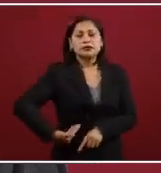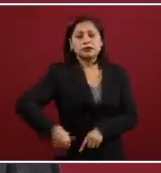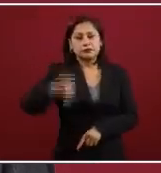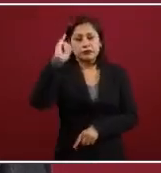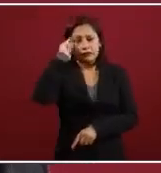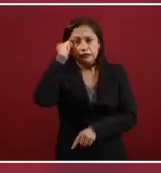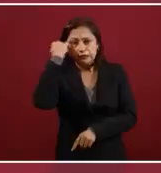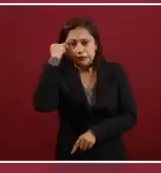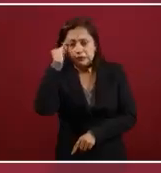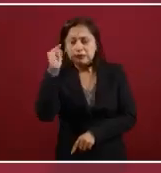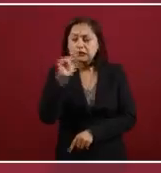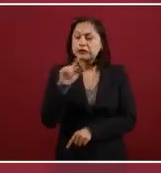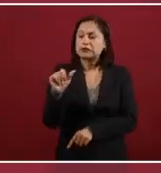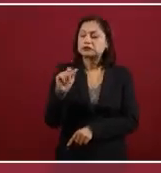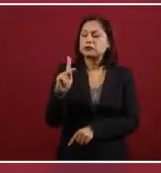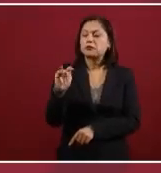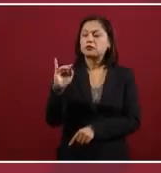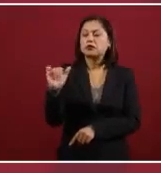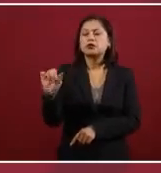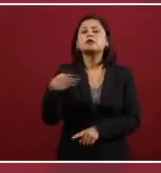Benito Juárez,